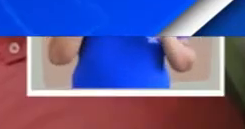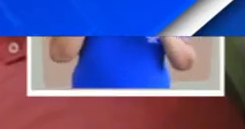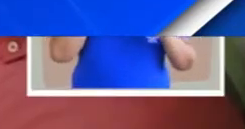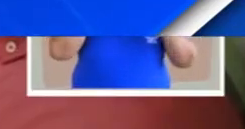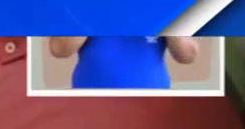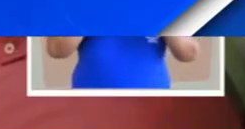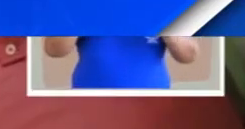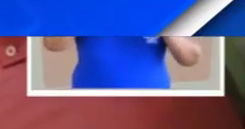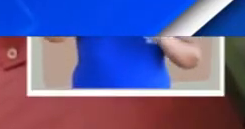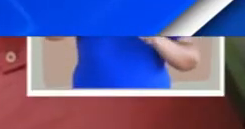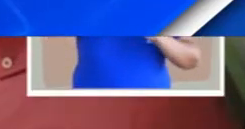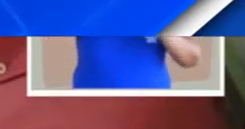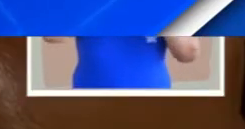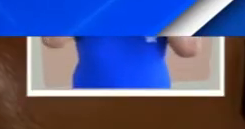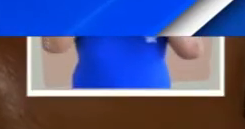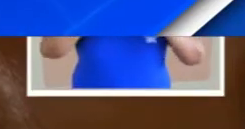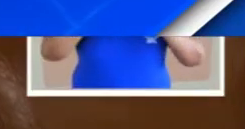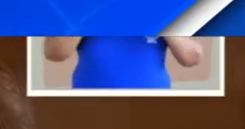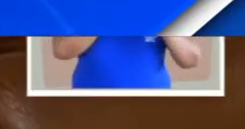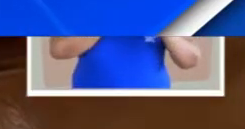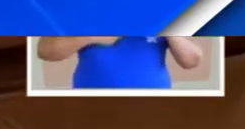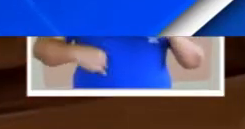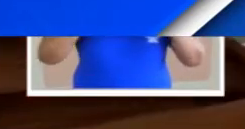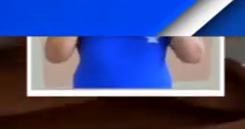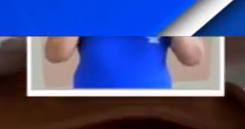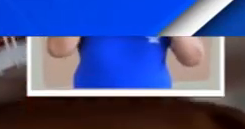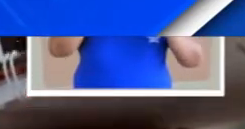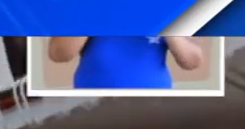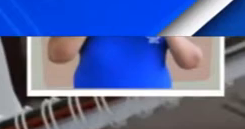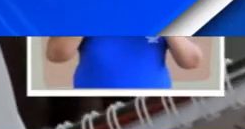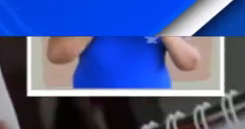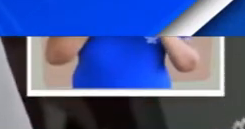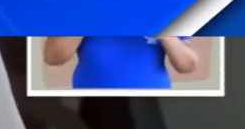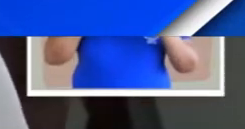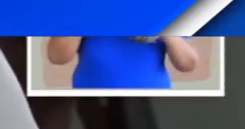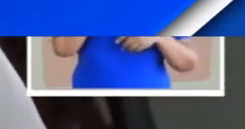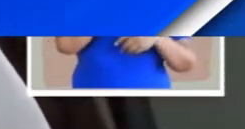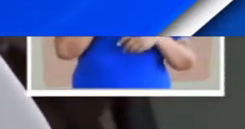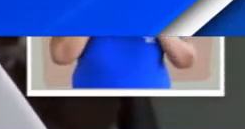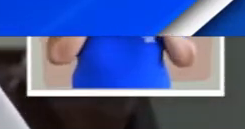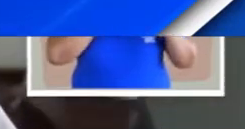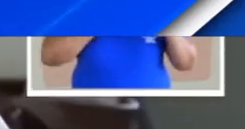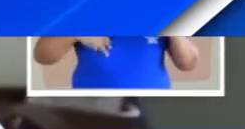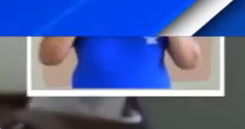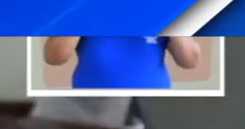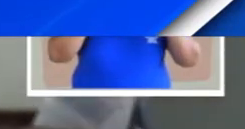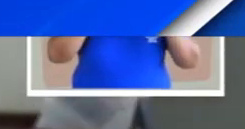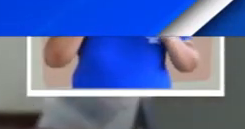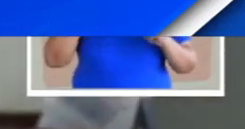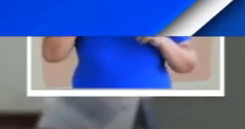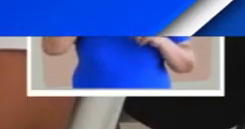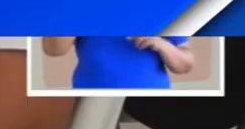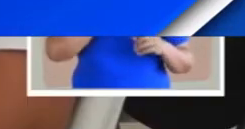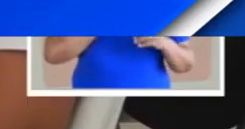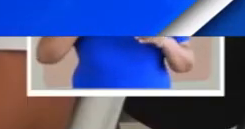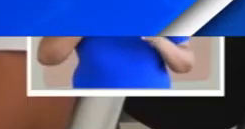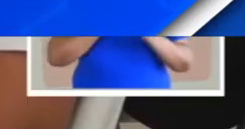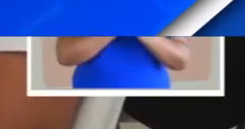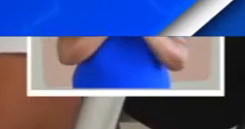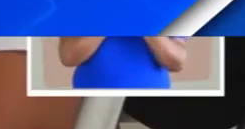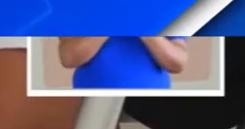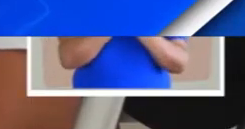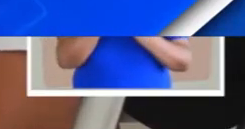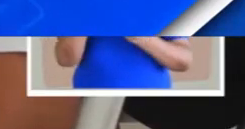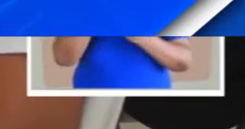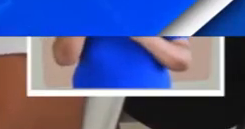acompañamiento como un elemento más en el amplio trabajo conjunto que se realiza con el MINET para la promoción de alternativas